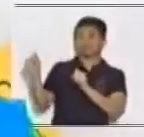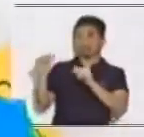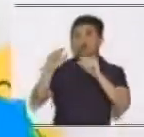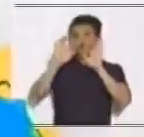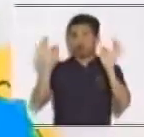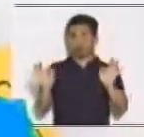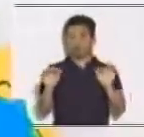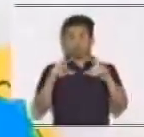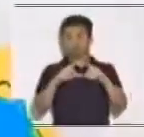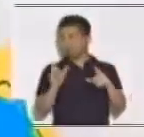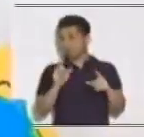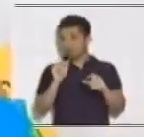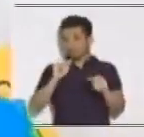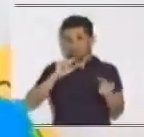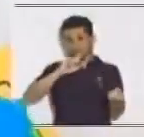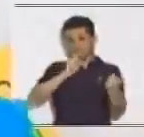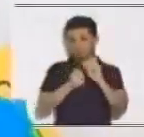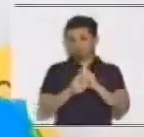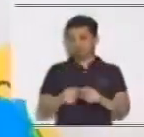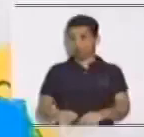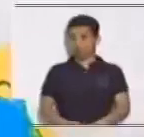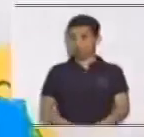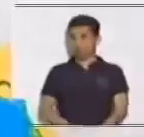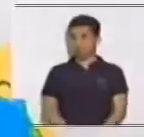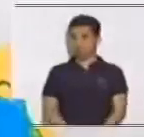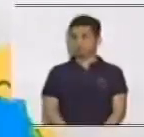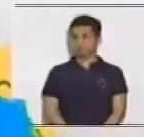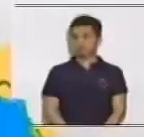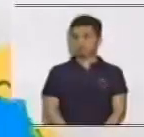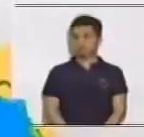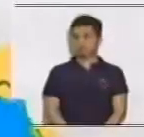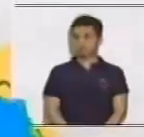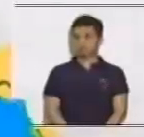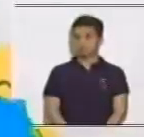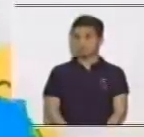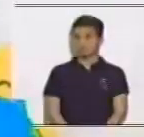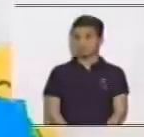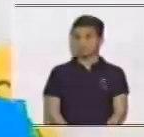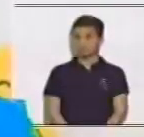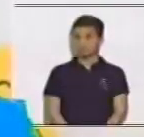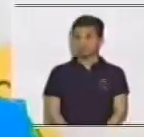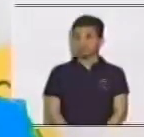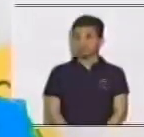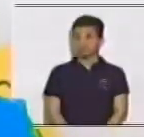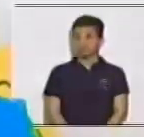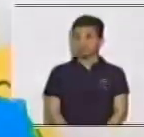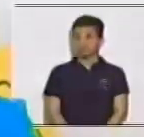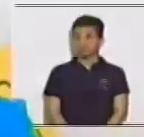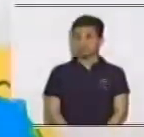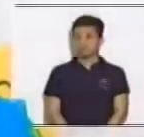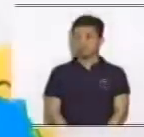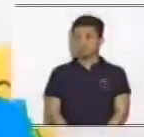¿Sí? Cambiémoslo. ¿Qué pasa si lo coloco así?